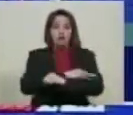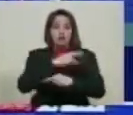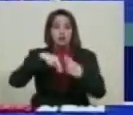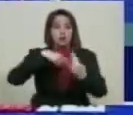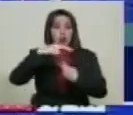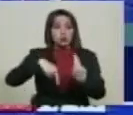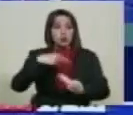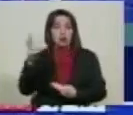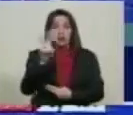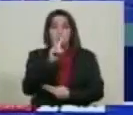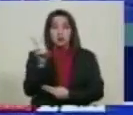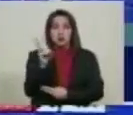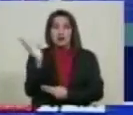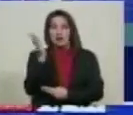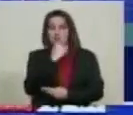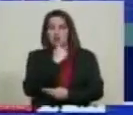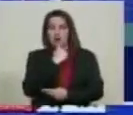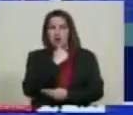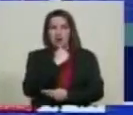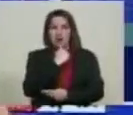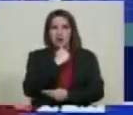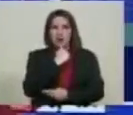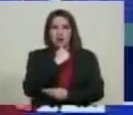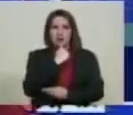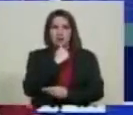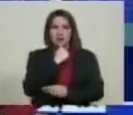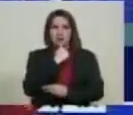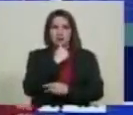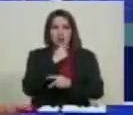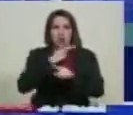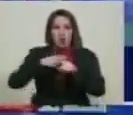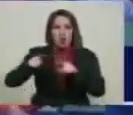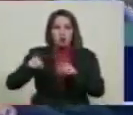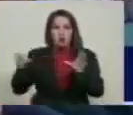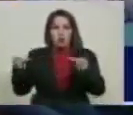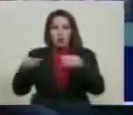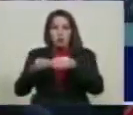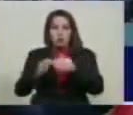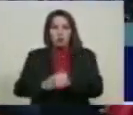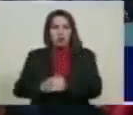No existe. Dígame quién.